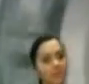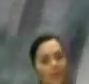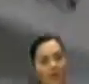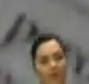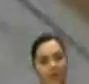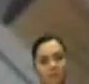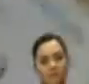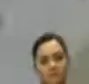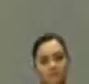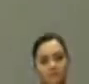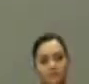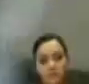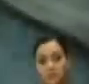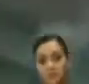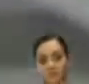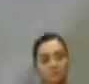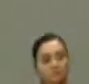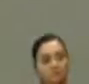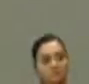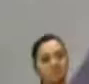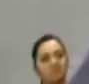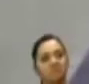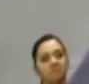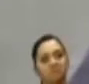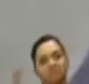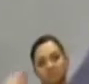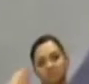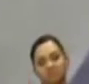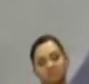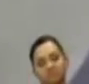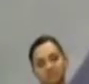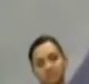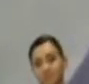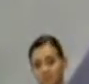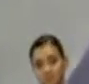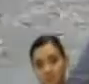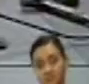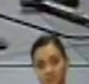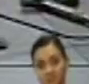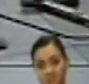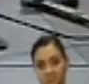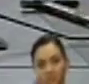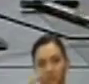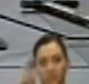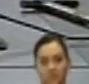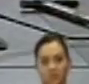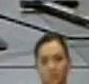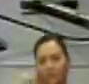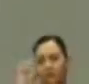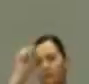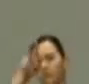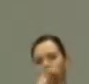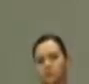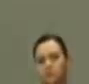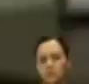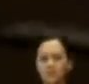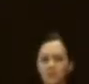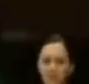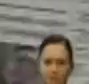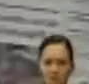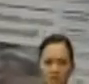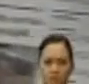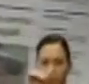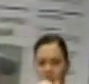están de abaca, pues no, viviendo la vida bella, porque hay hasta unas sillas al fondo, estas piscinas cubiertas